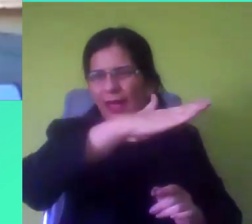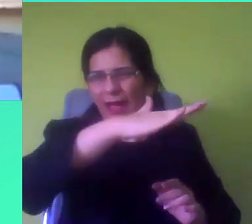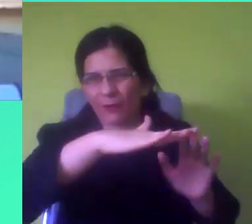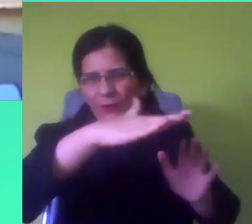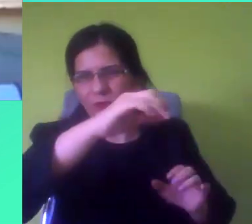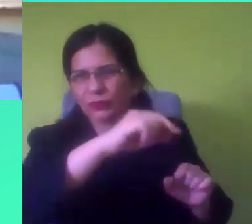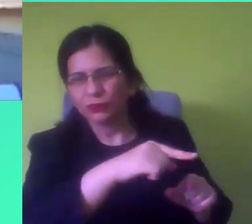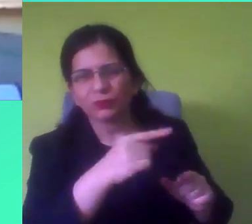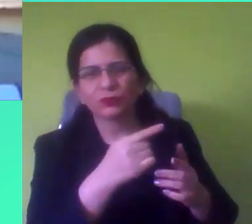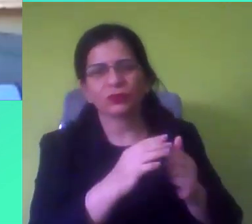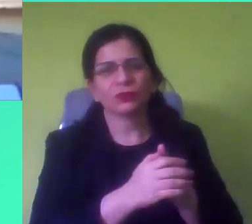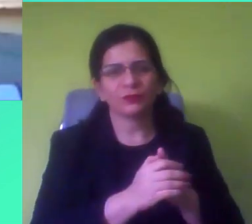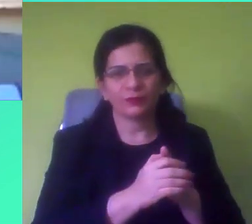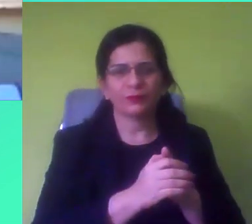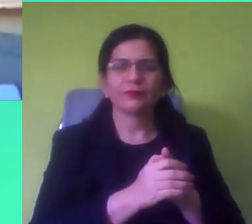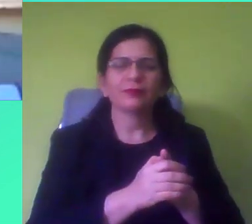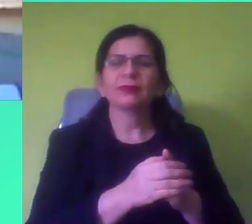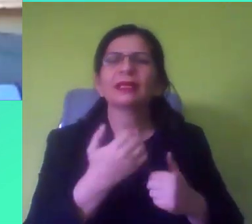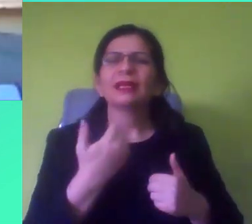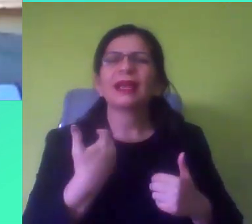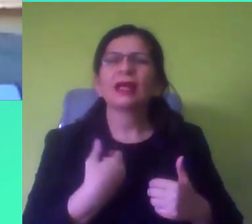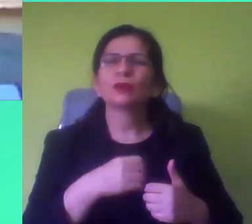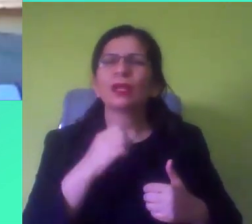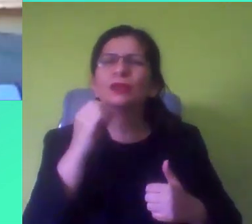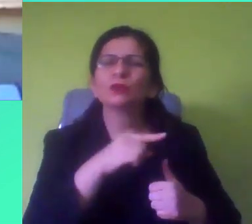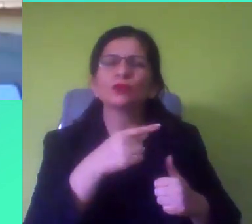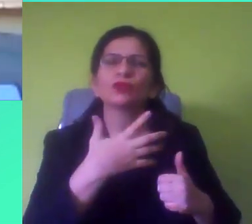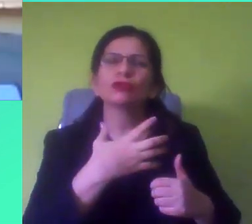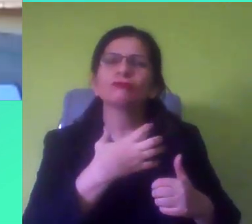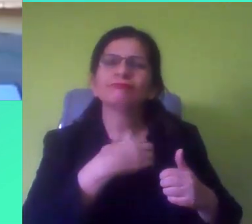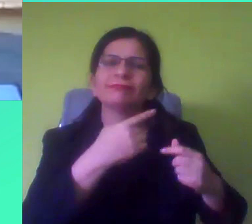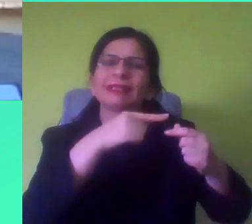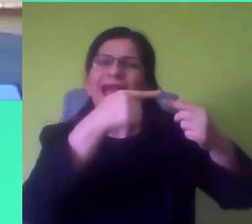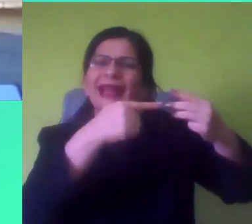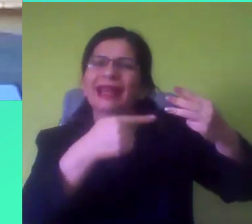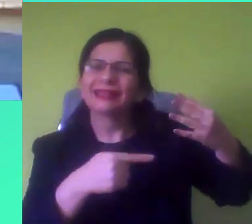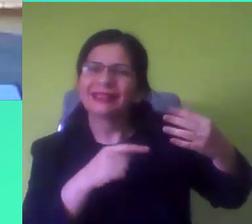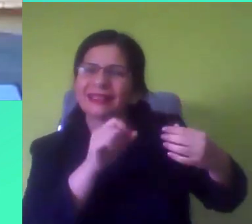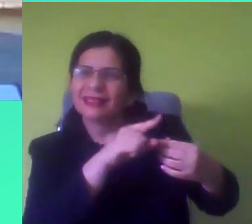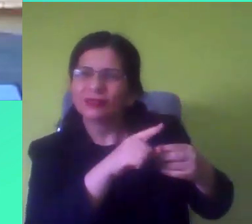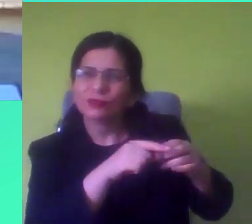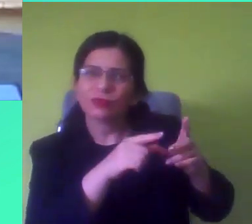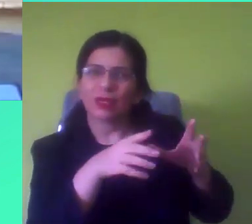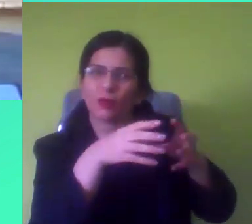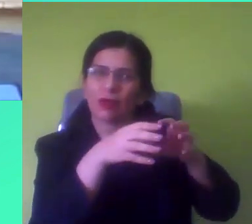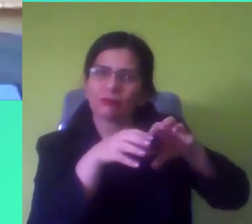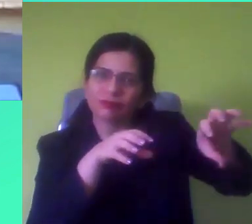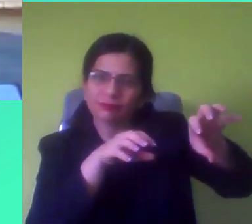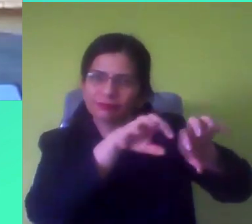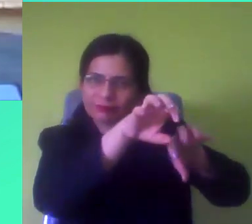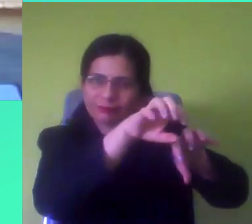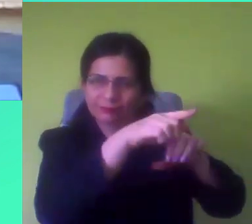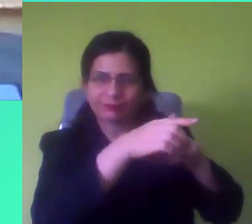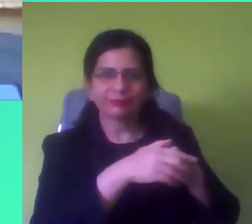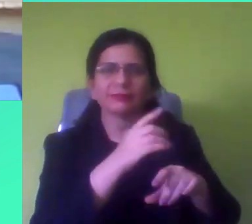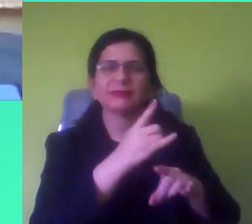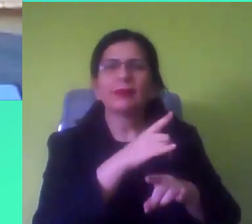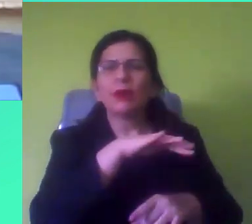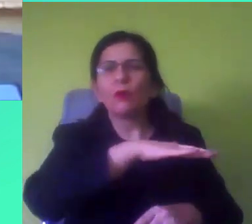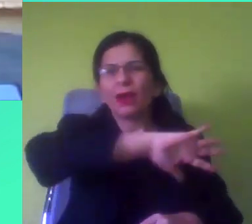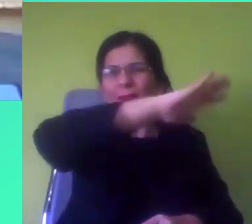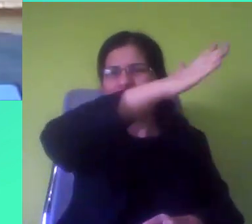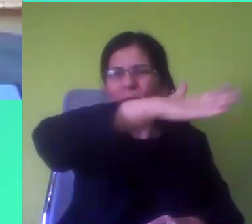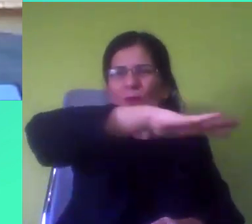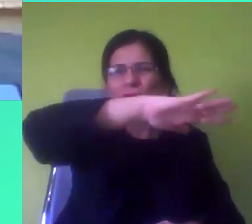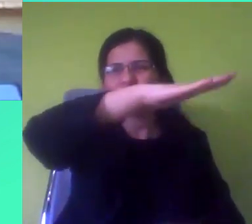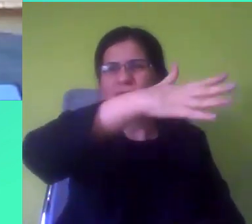A su vez, hay ciertas características que a nosotros nos permiten incluso separar estas dos grandes regiones en los Andes desérticos, que